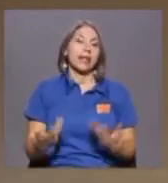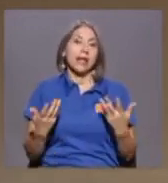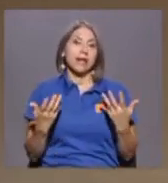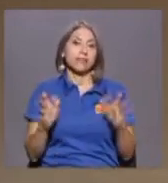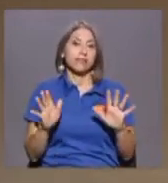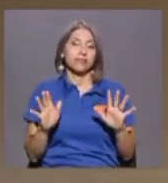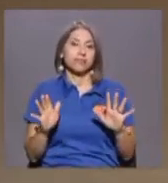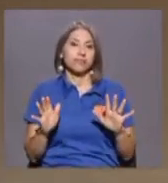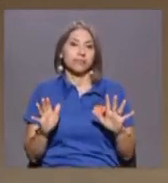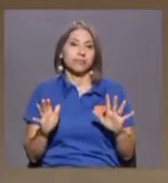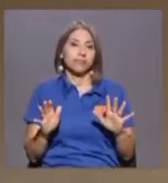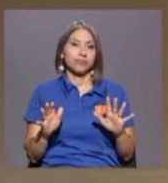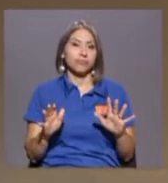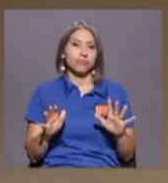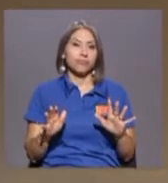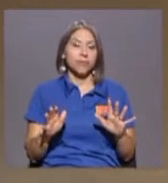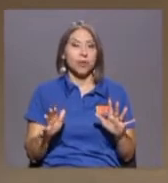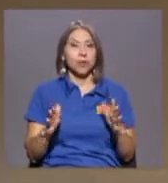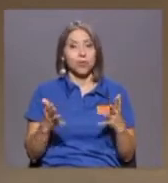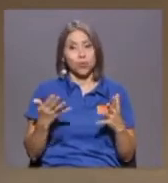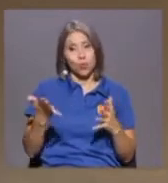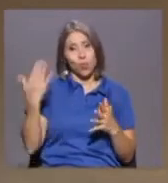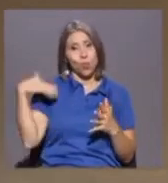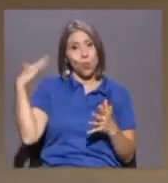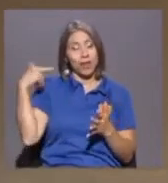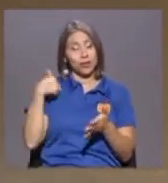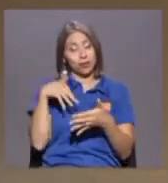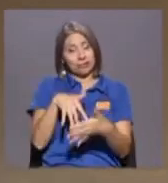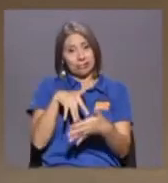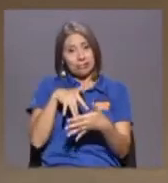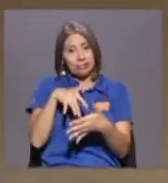de defender mi doctorado en